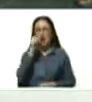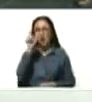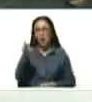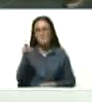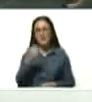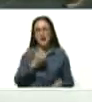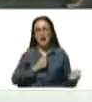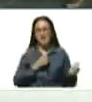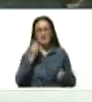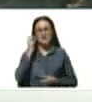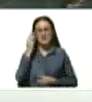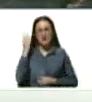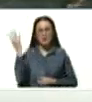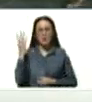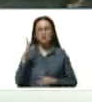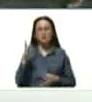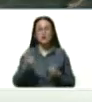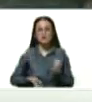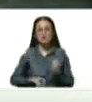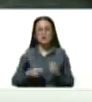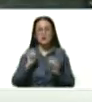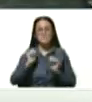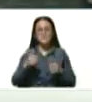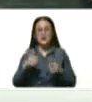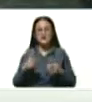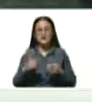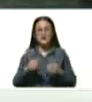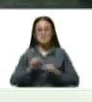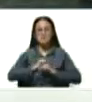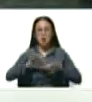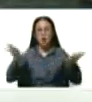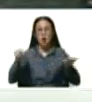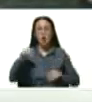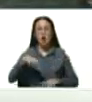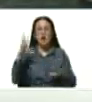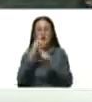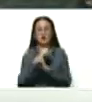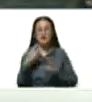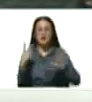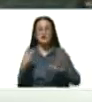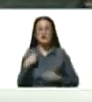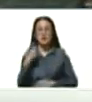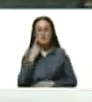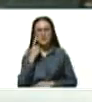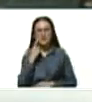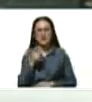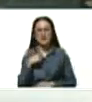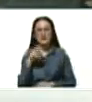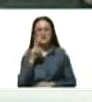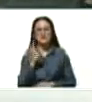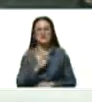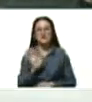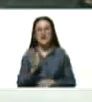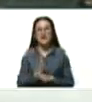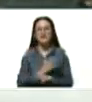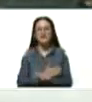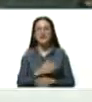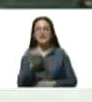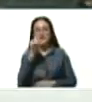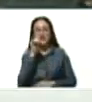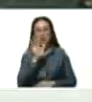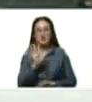no sabía que la lanzaban hoy en la noche. Qué casualidad, ¿verdad? Yo estaba pendiente. Yo he visto la pieza ya. El